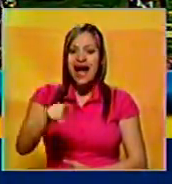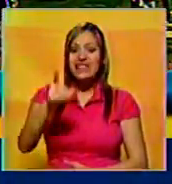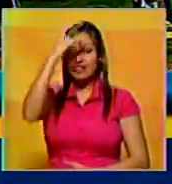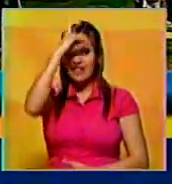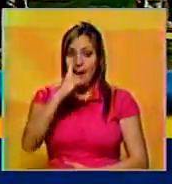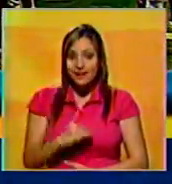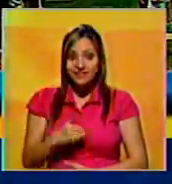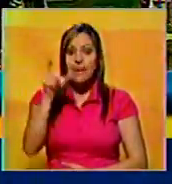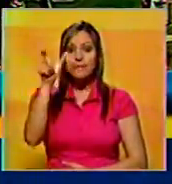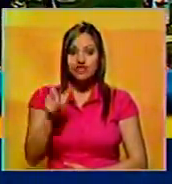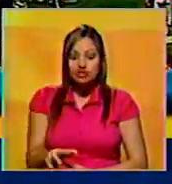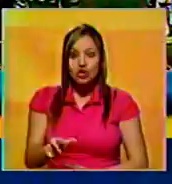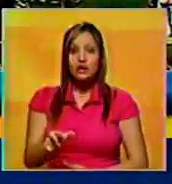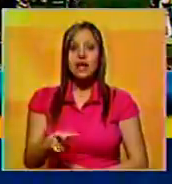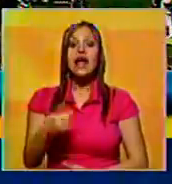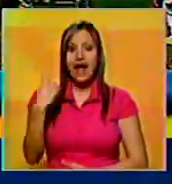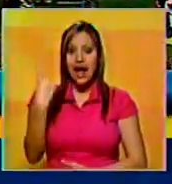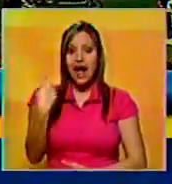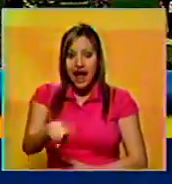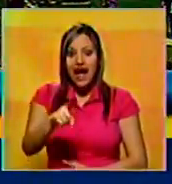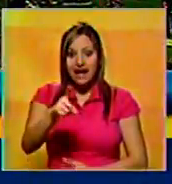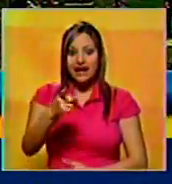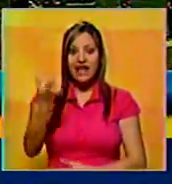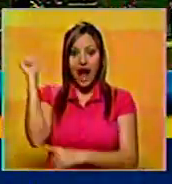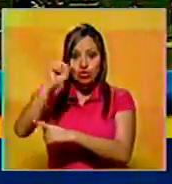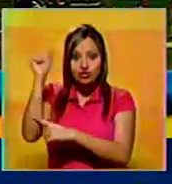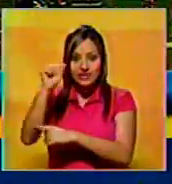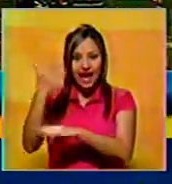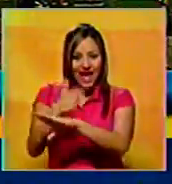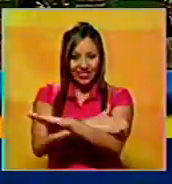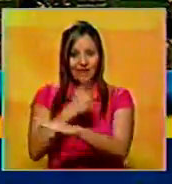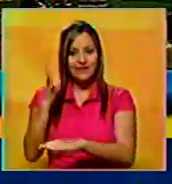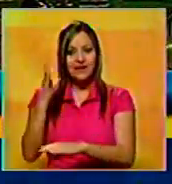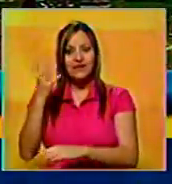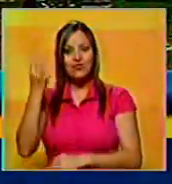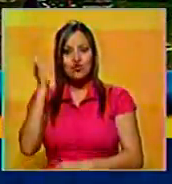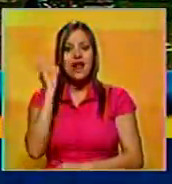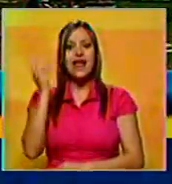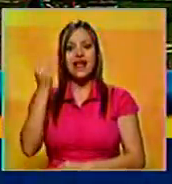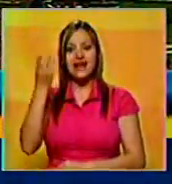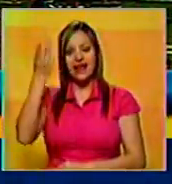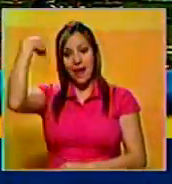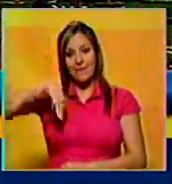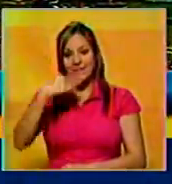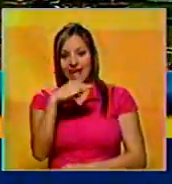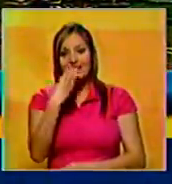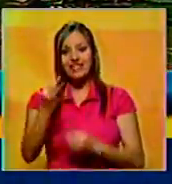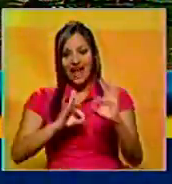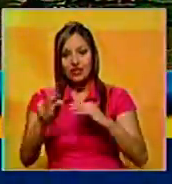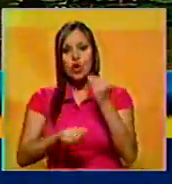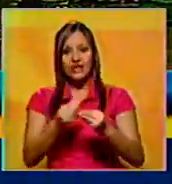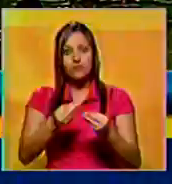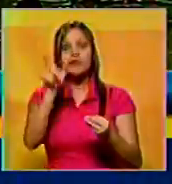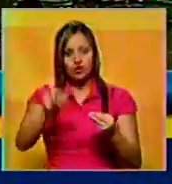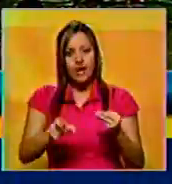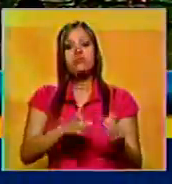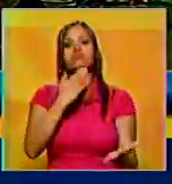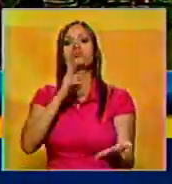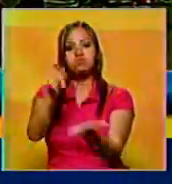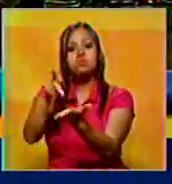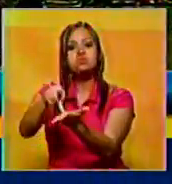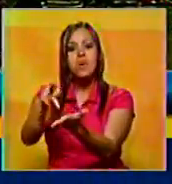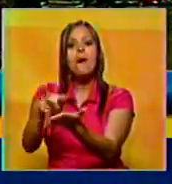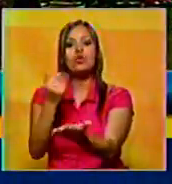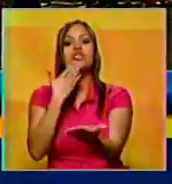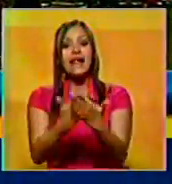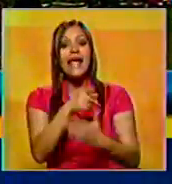que sufren del síndrome Asperger, que fue el papel que ella interpretó en el año 2010 como Micaela Gómez, y todos ellos agradecidos